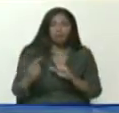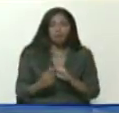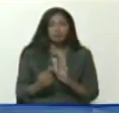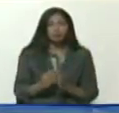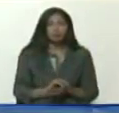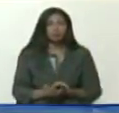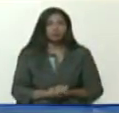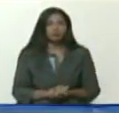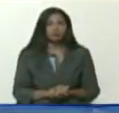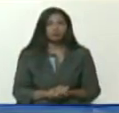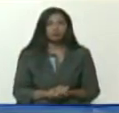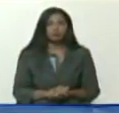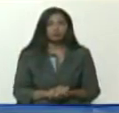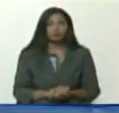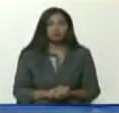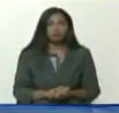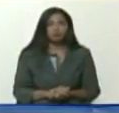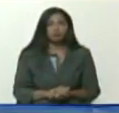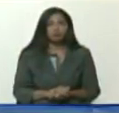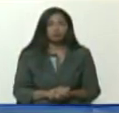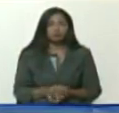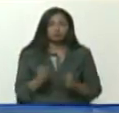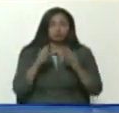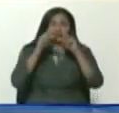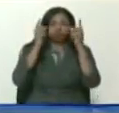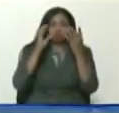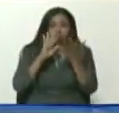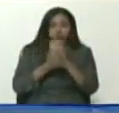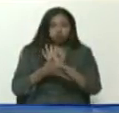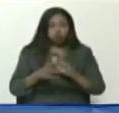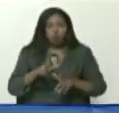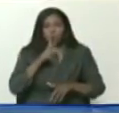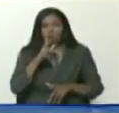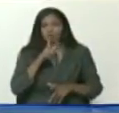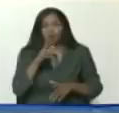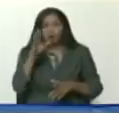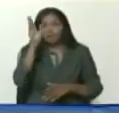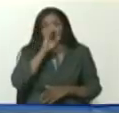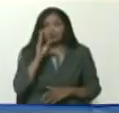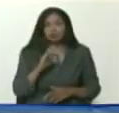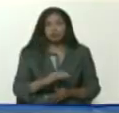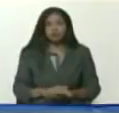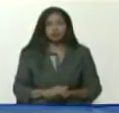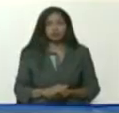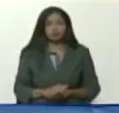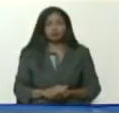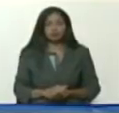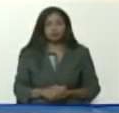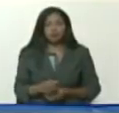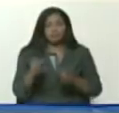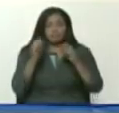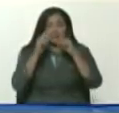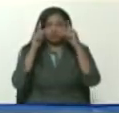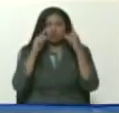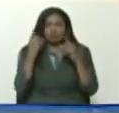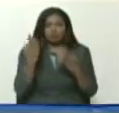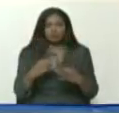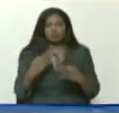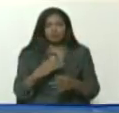pulmón del mundo entero. Impresionante la destrucción en Brasil. Impresionante, de verdad.